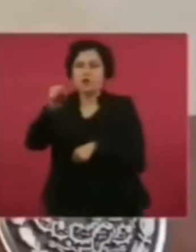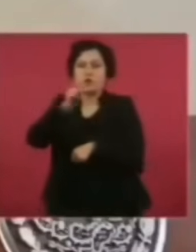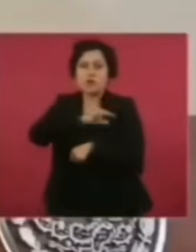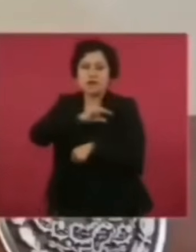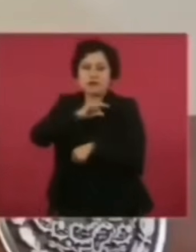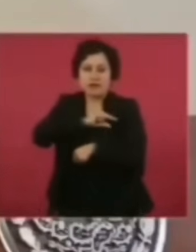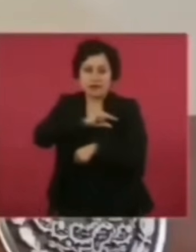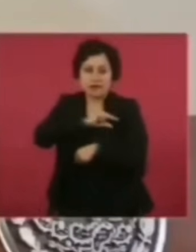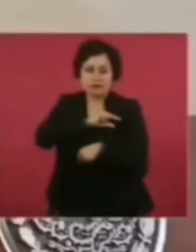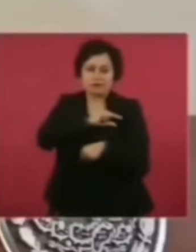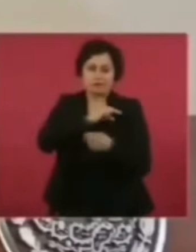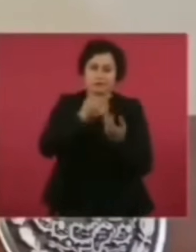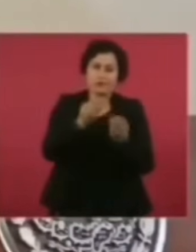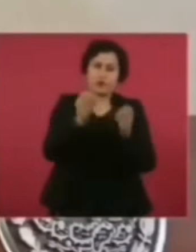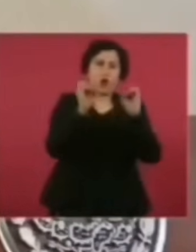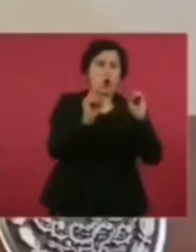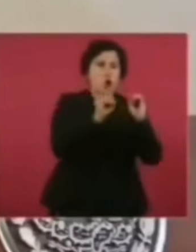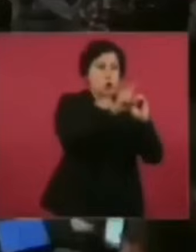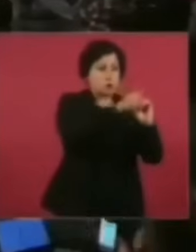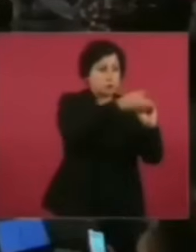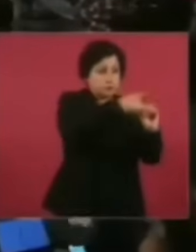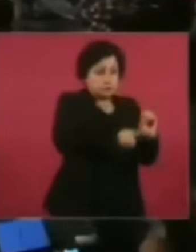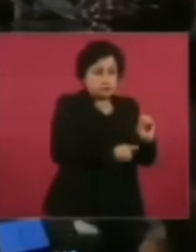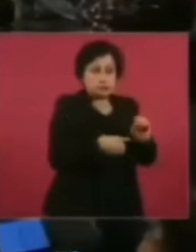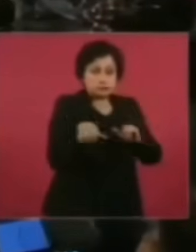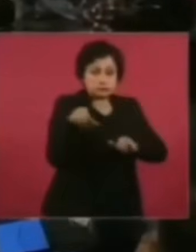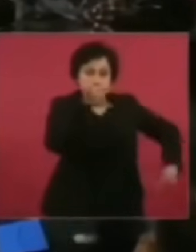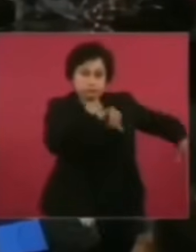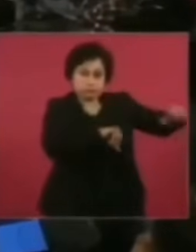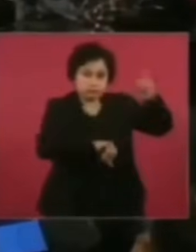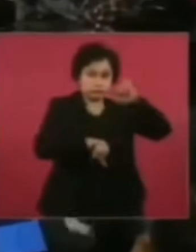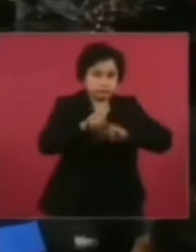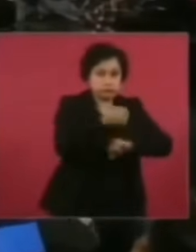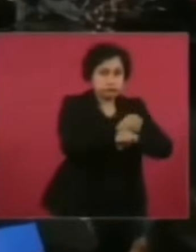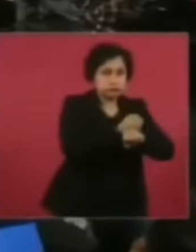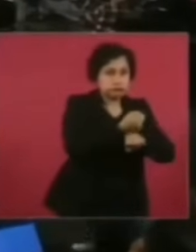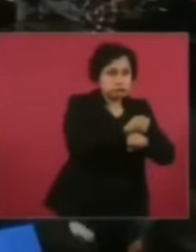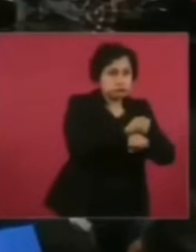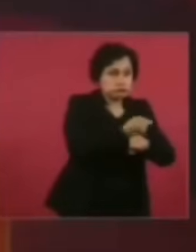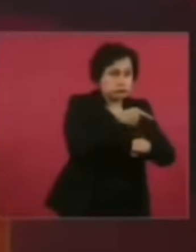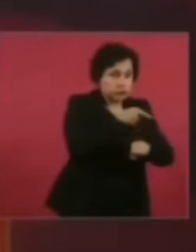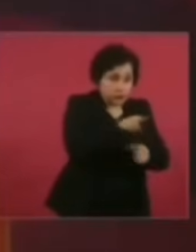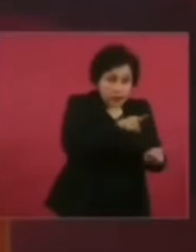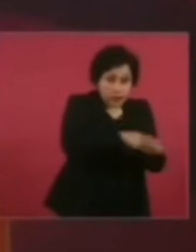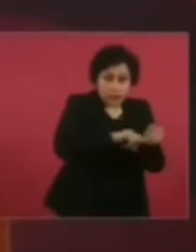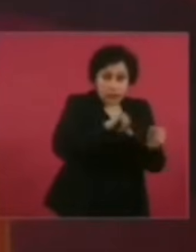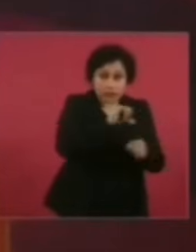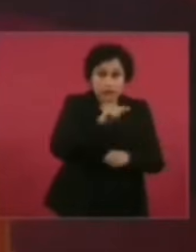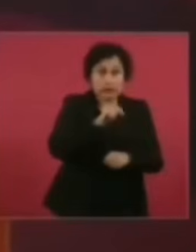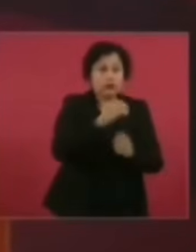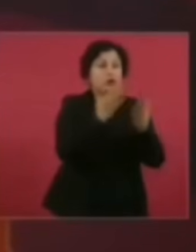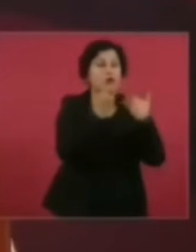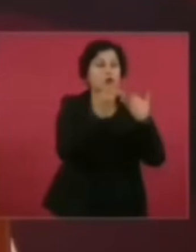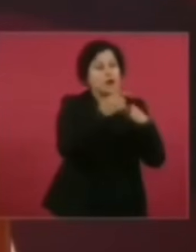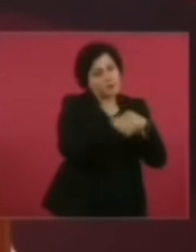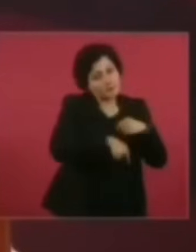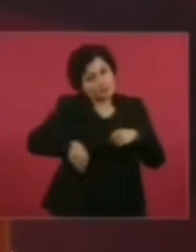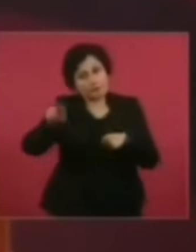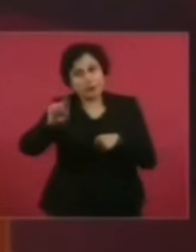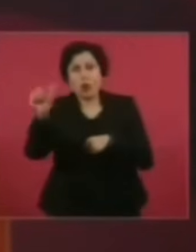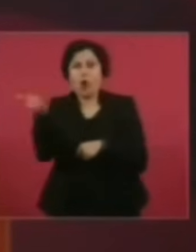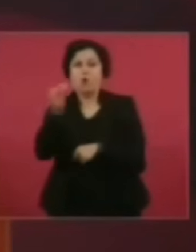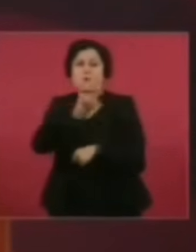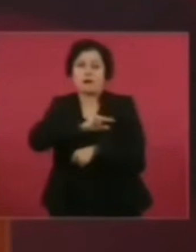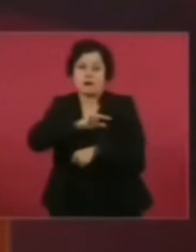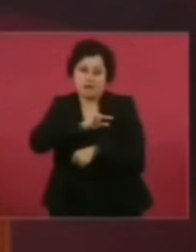trata de unos análisis y pues esos análisis la da un privado, no es el ISSSTE. Si se trata de